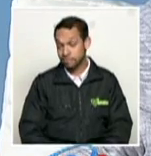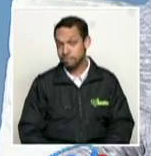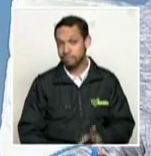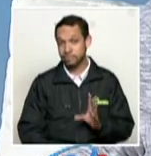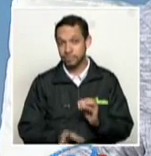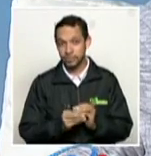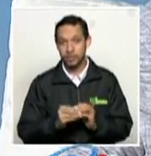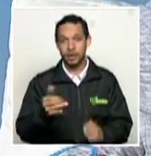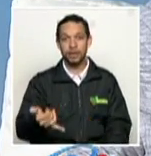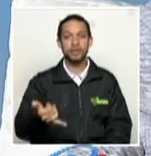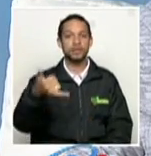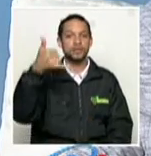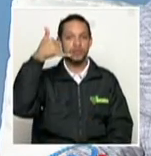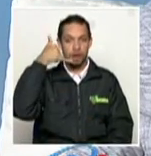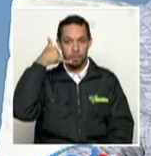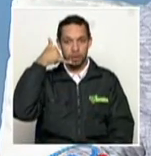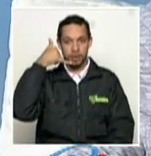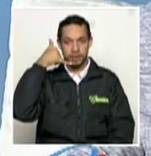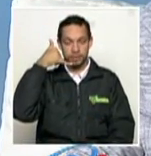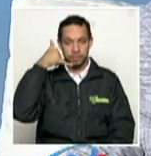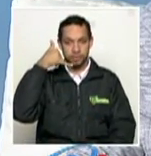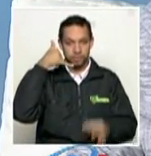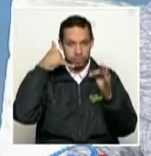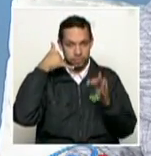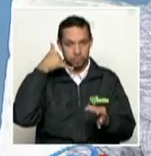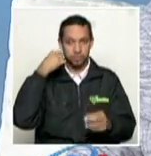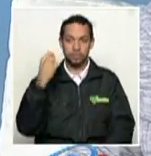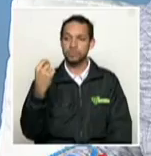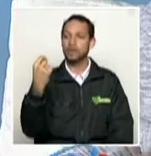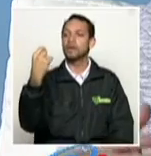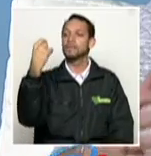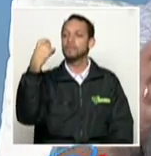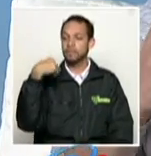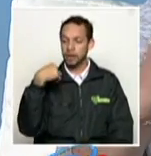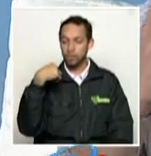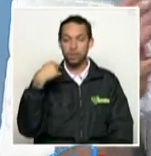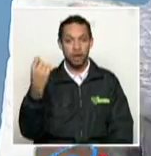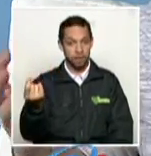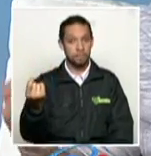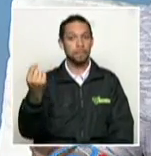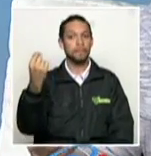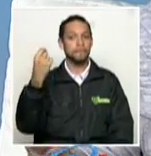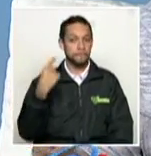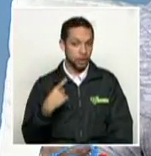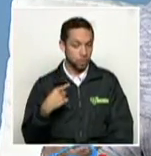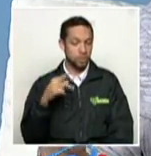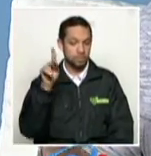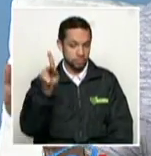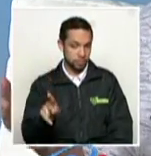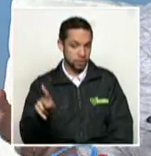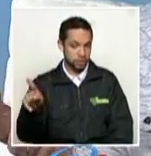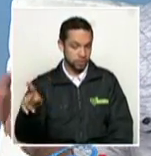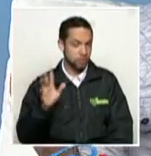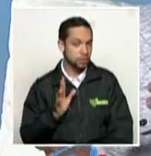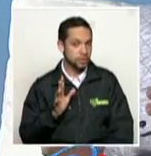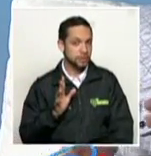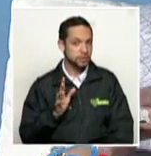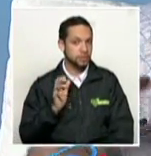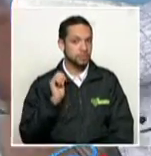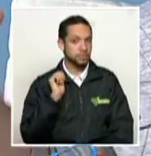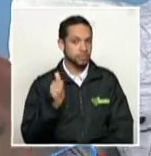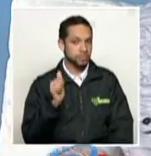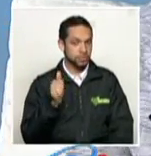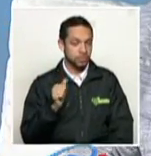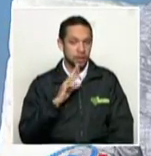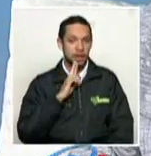Vamos con una llamada, una pregunta de alguien o una pregunta cualquiera puede ser una